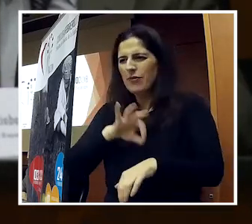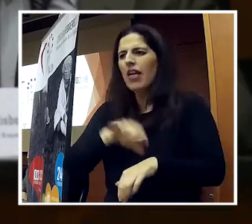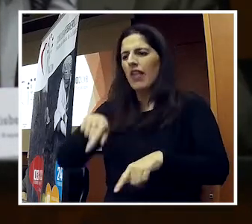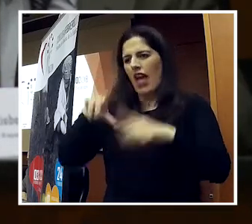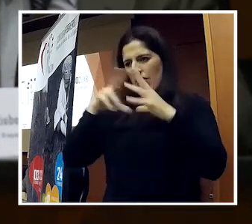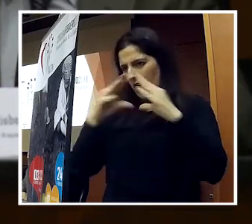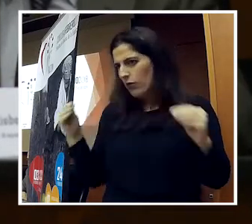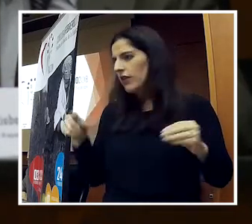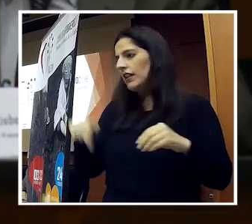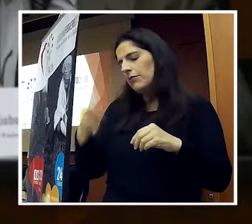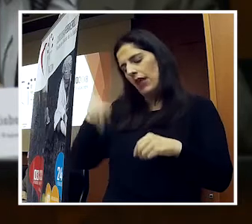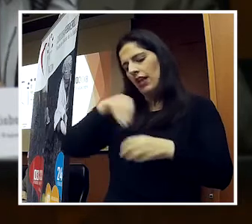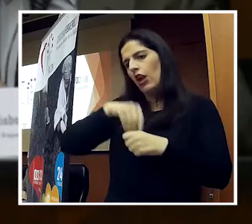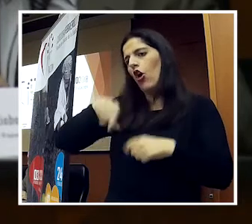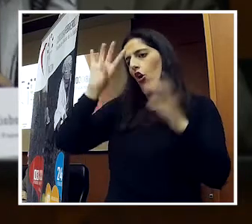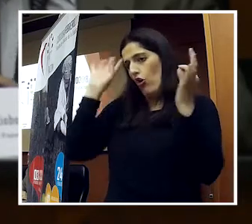de Salud aquí en Córdoba.